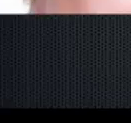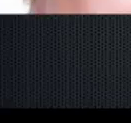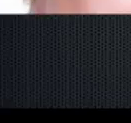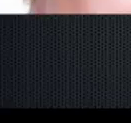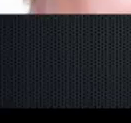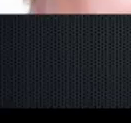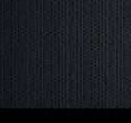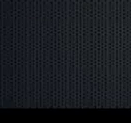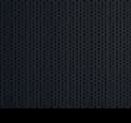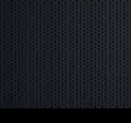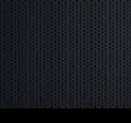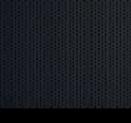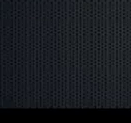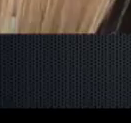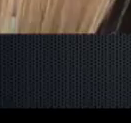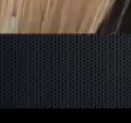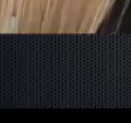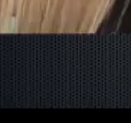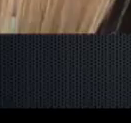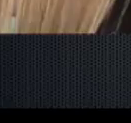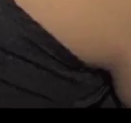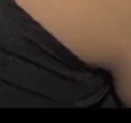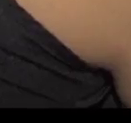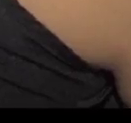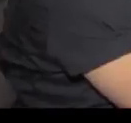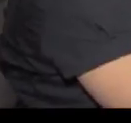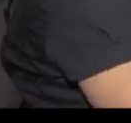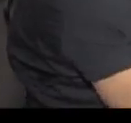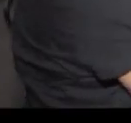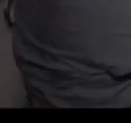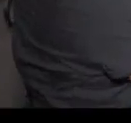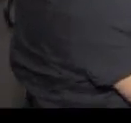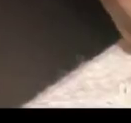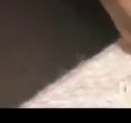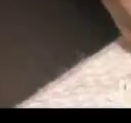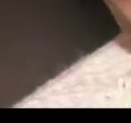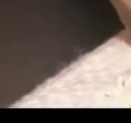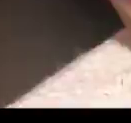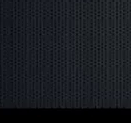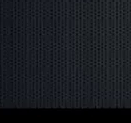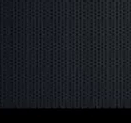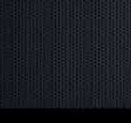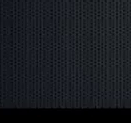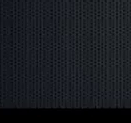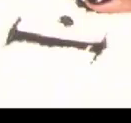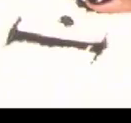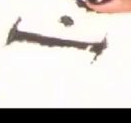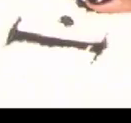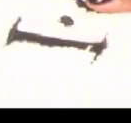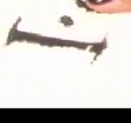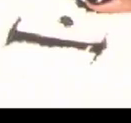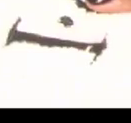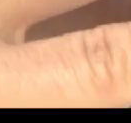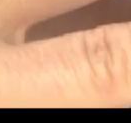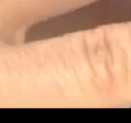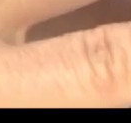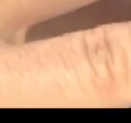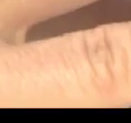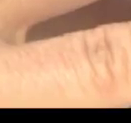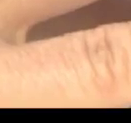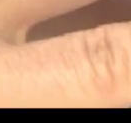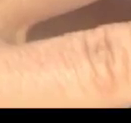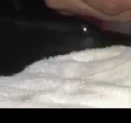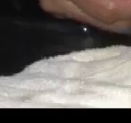servicios, tintes, queratinas, botox, maquillaje, peinado, manicure, pedicure, semipermanente,